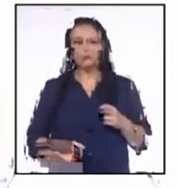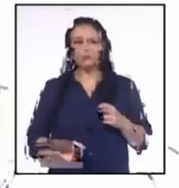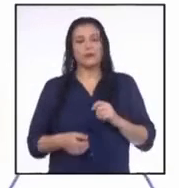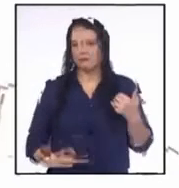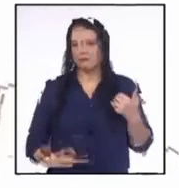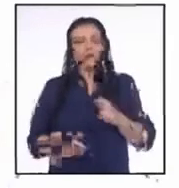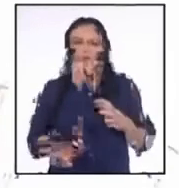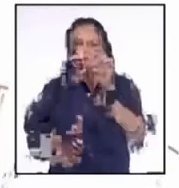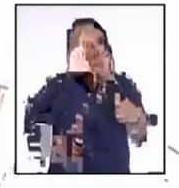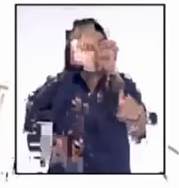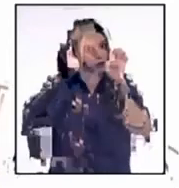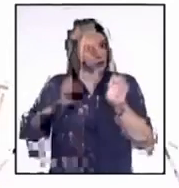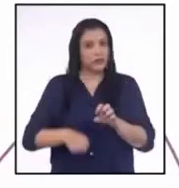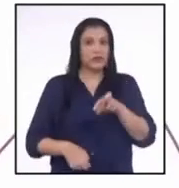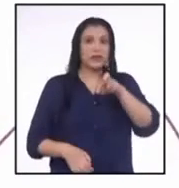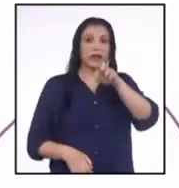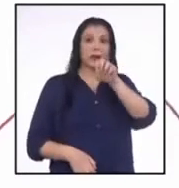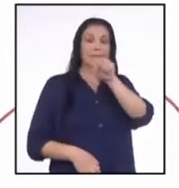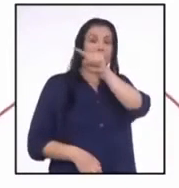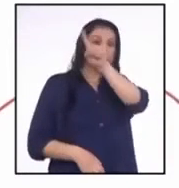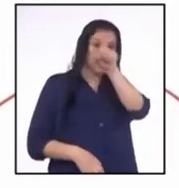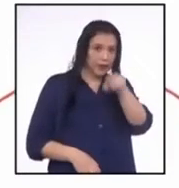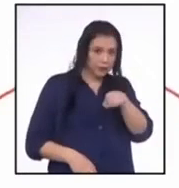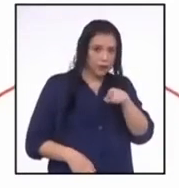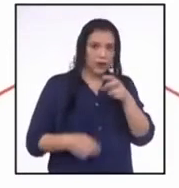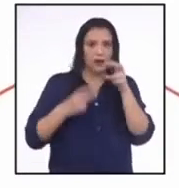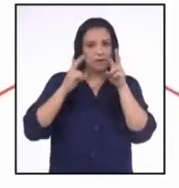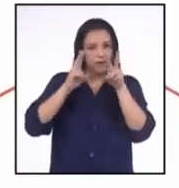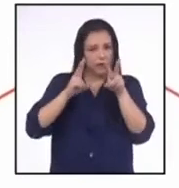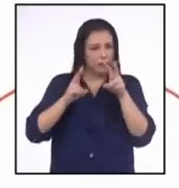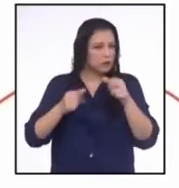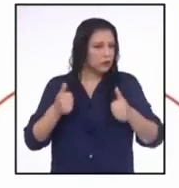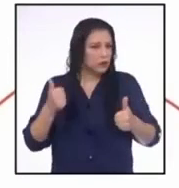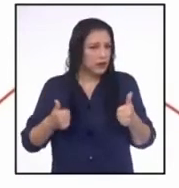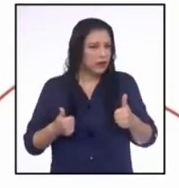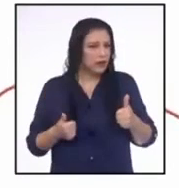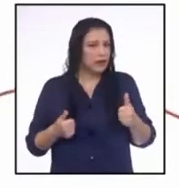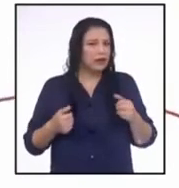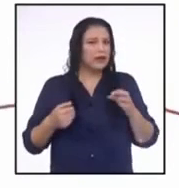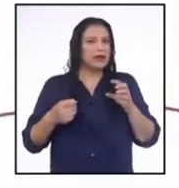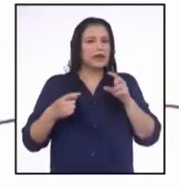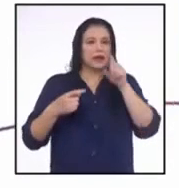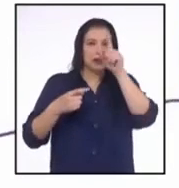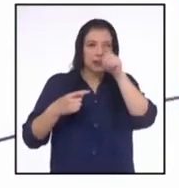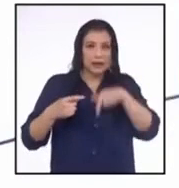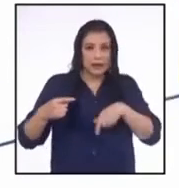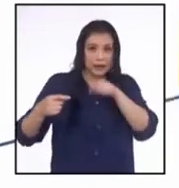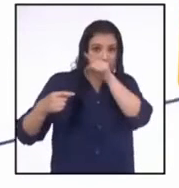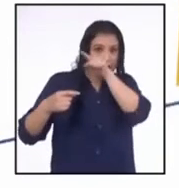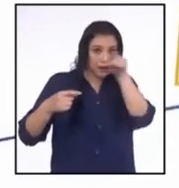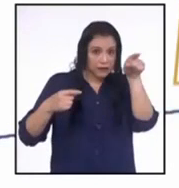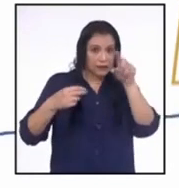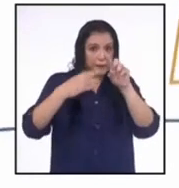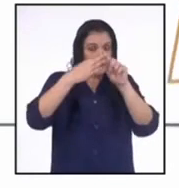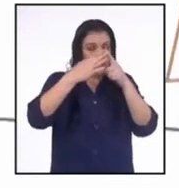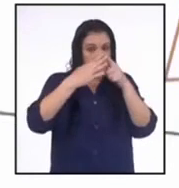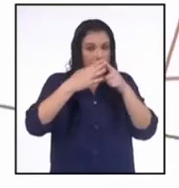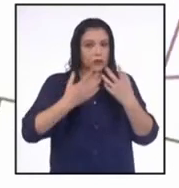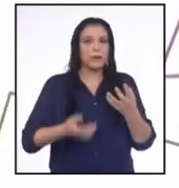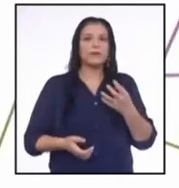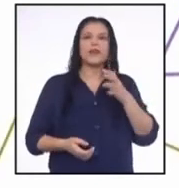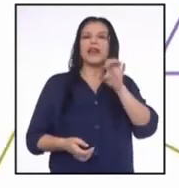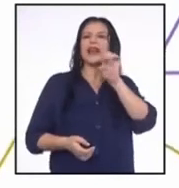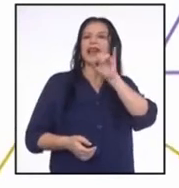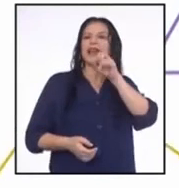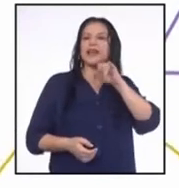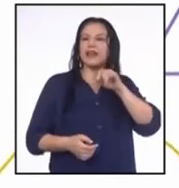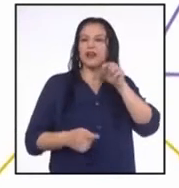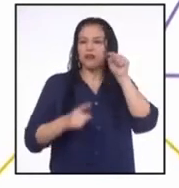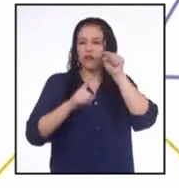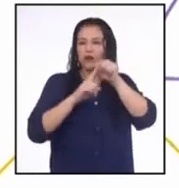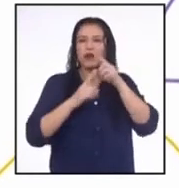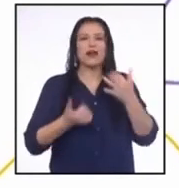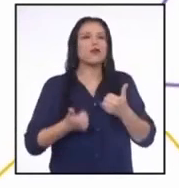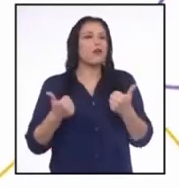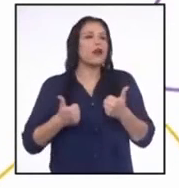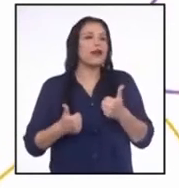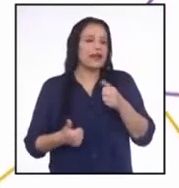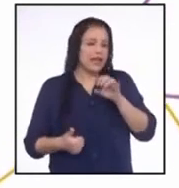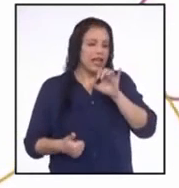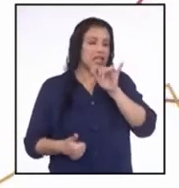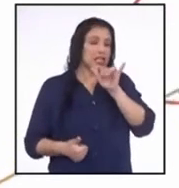Escribimos la ecuación de la parábola. Observamos que el vértice está en el origen, el eje focal está en el eje